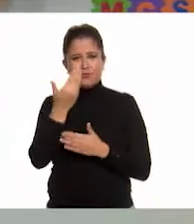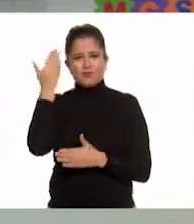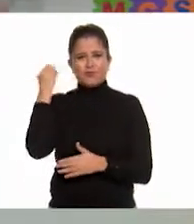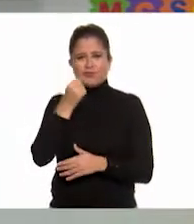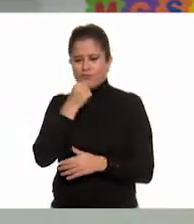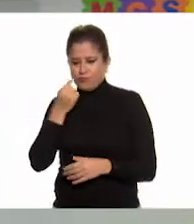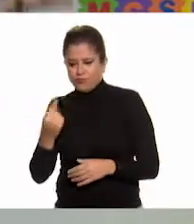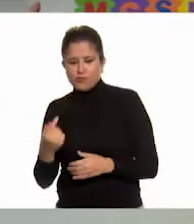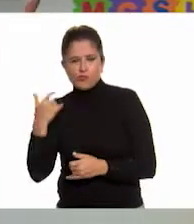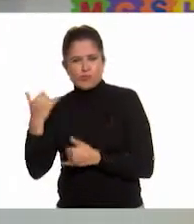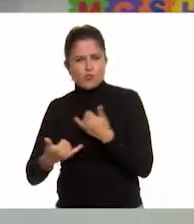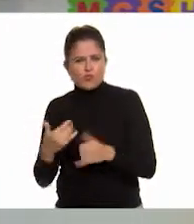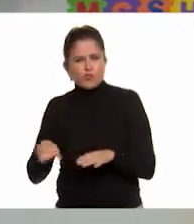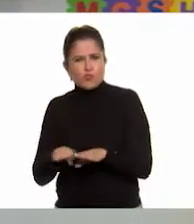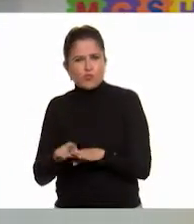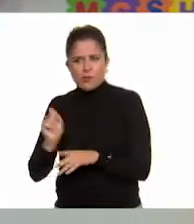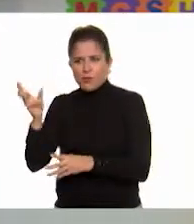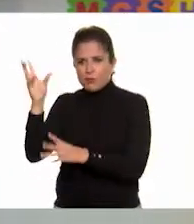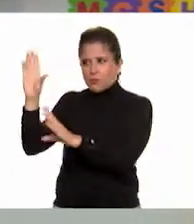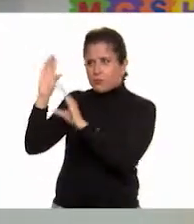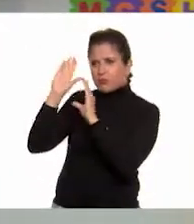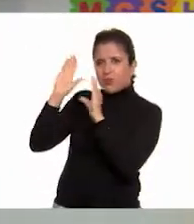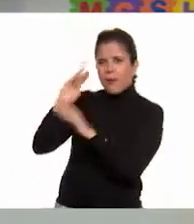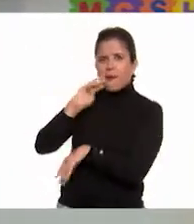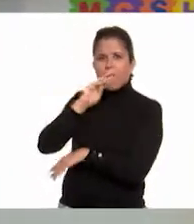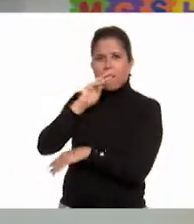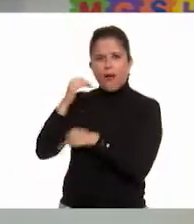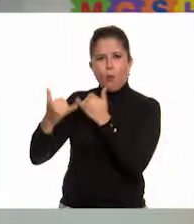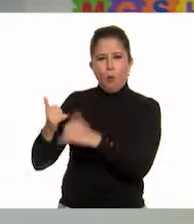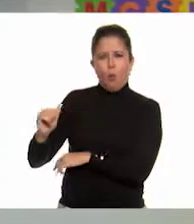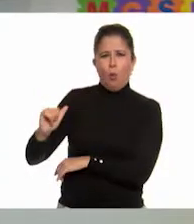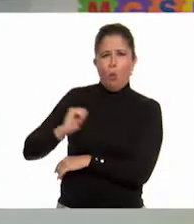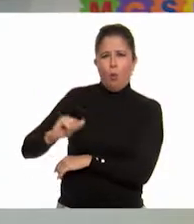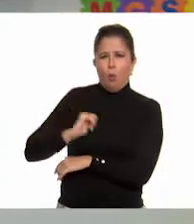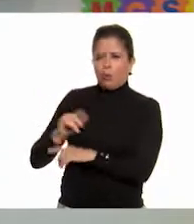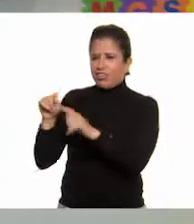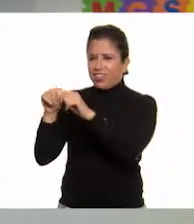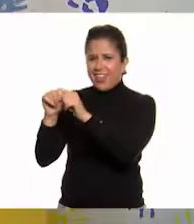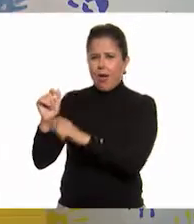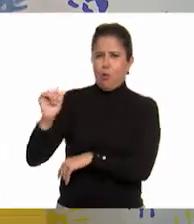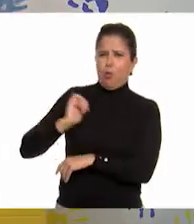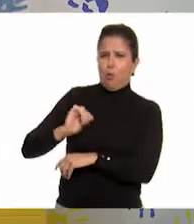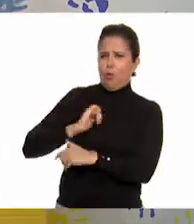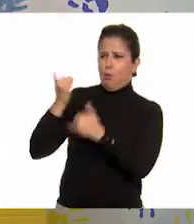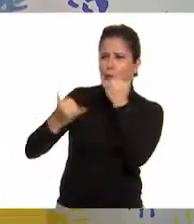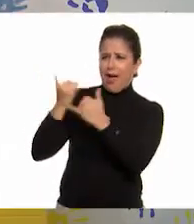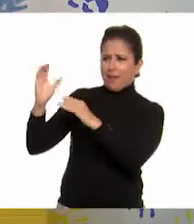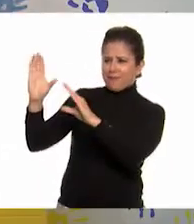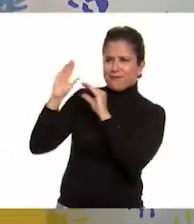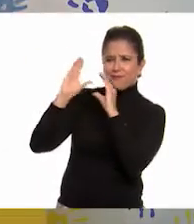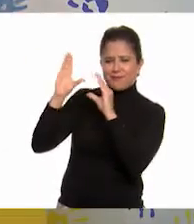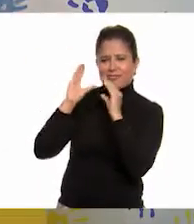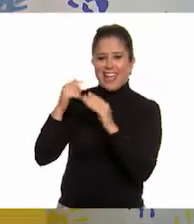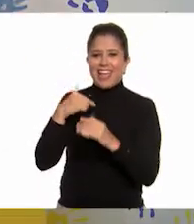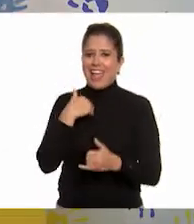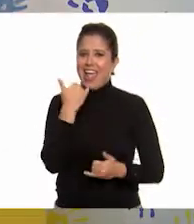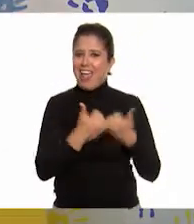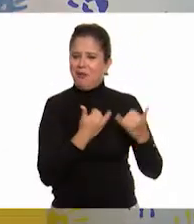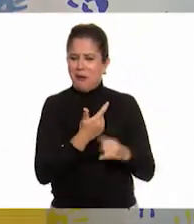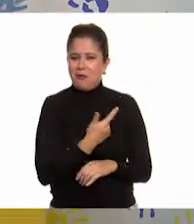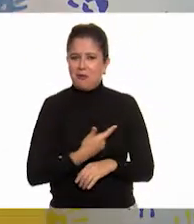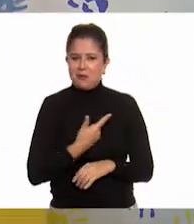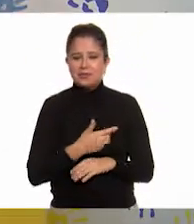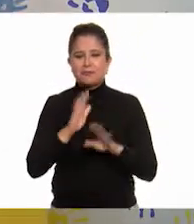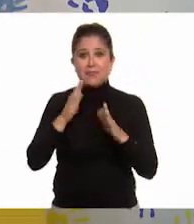y los juegos que aprendí cuando era niña que jugaba mi mamá o mis tías. Seguramente muchos de ustedes ya se los enseñaron, pero antes quiero que